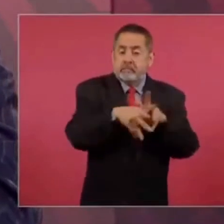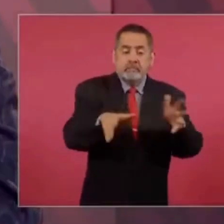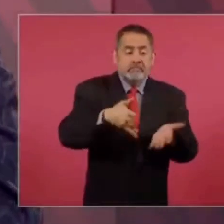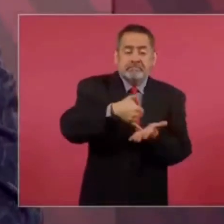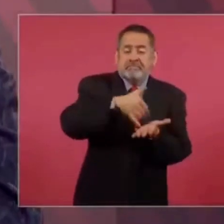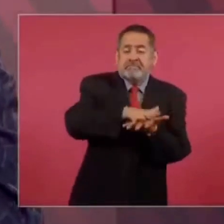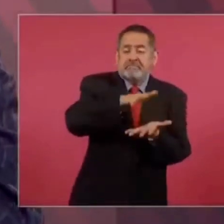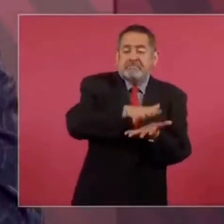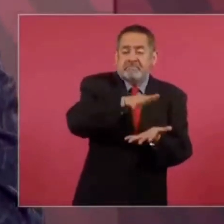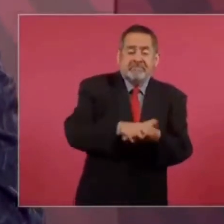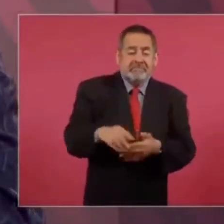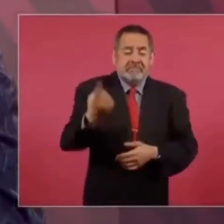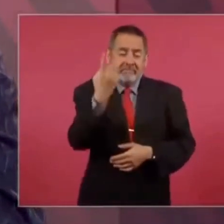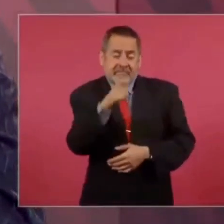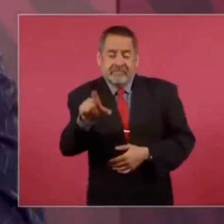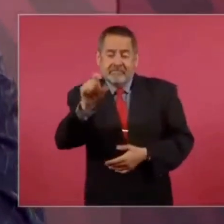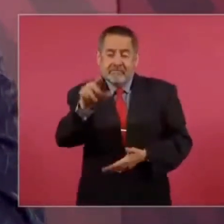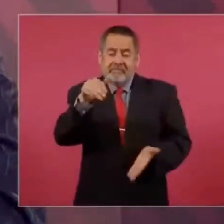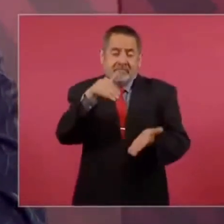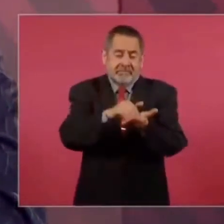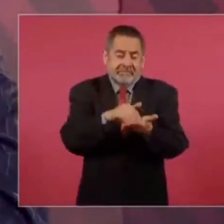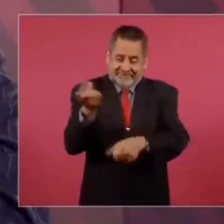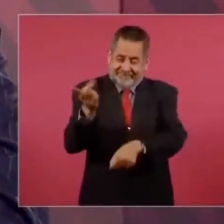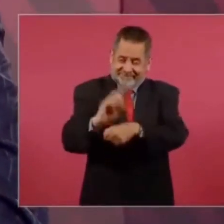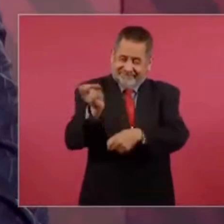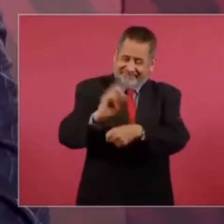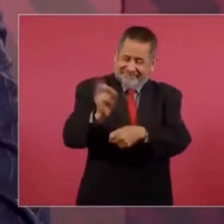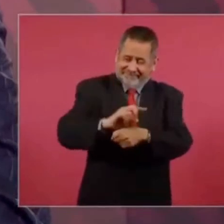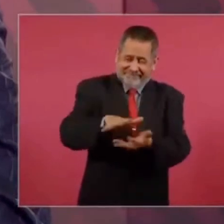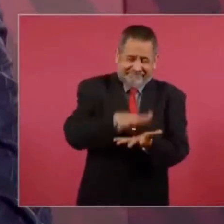tiraba 120,000 ejemplares diarios.